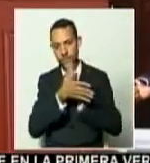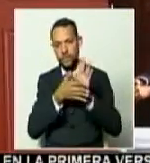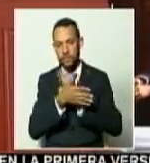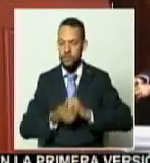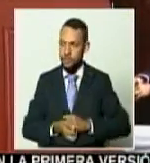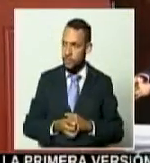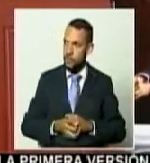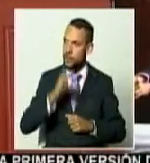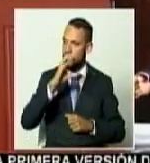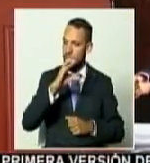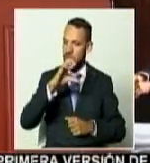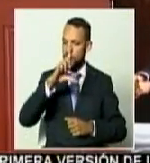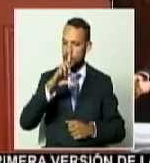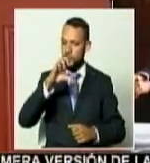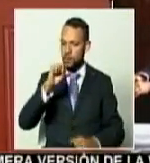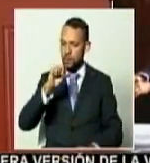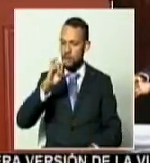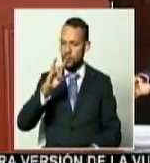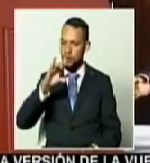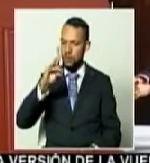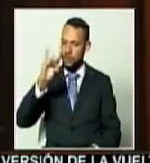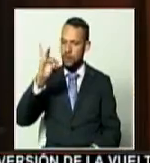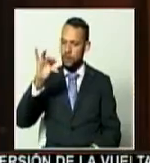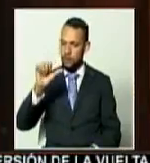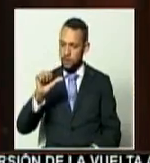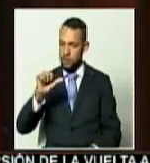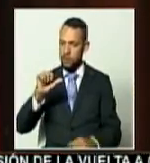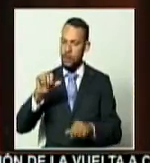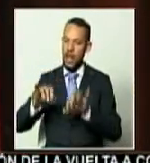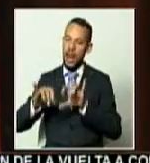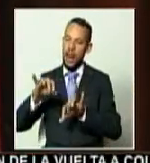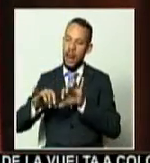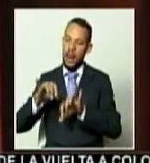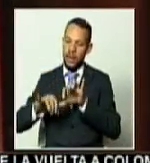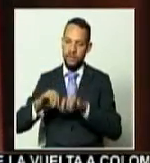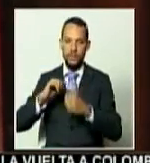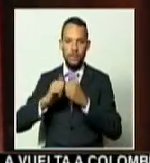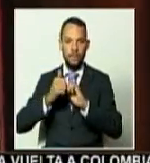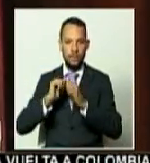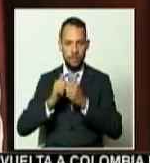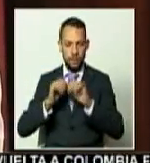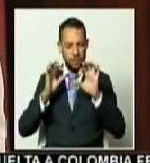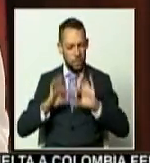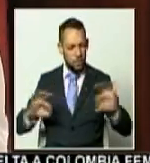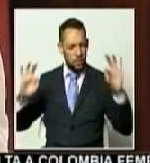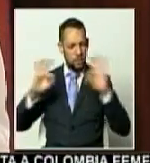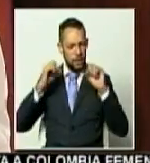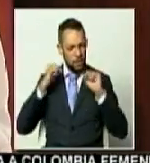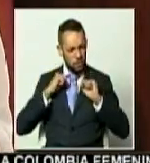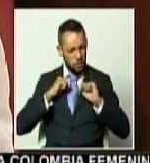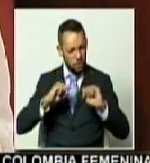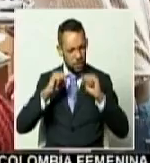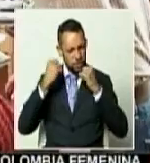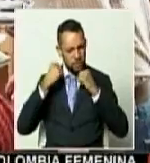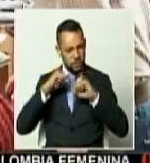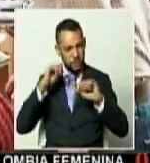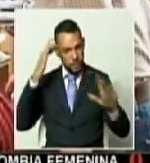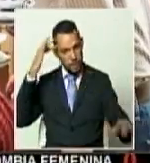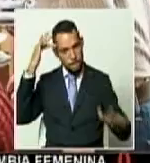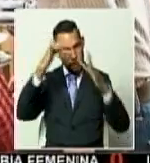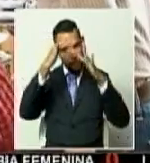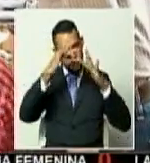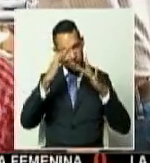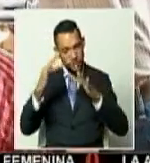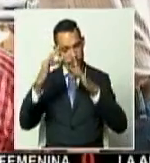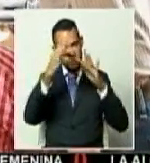Para Claudia Marcela Chica, el trabajo que se ha hecho desde su dependencia es importante y el principal desafío es afianzar los buenos resultados de